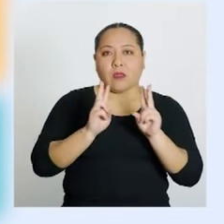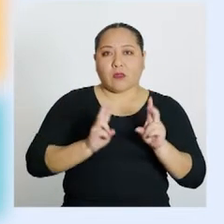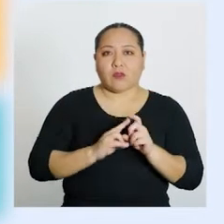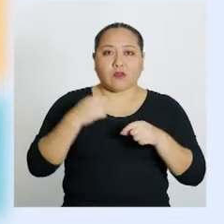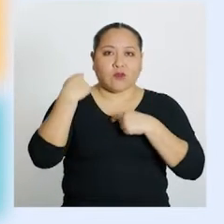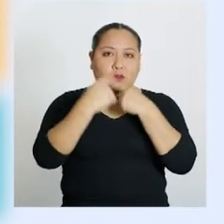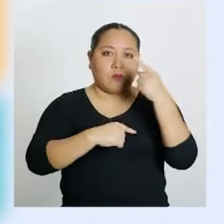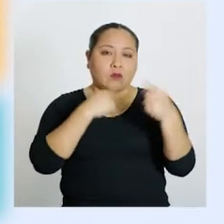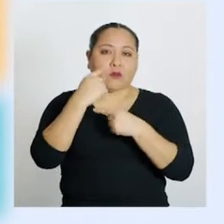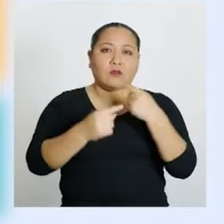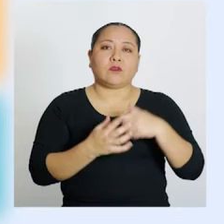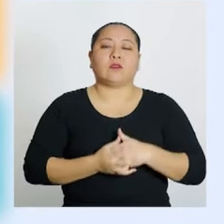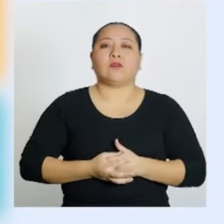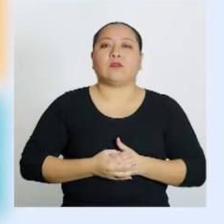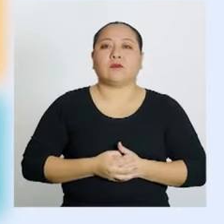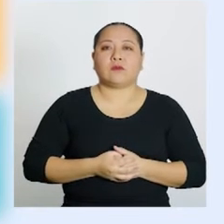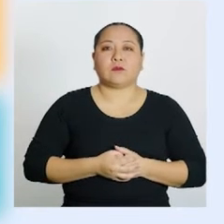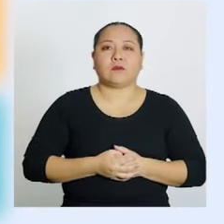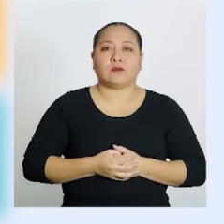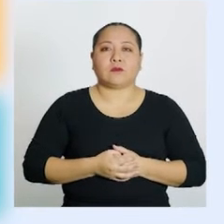verduras diariamente.